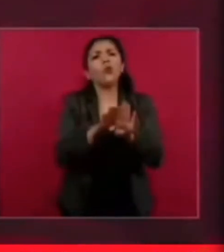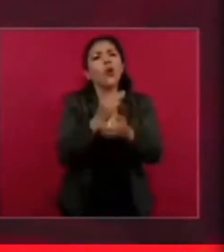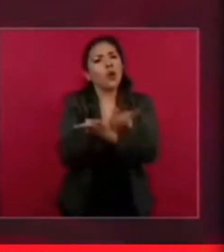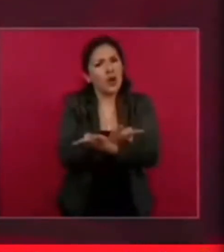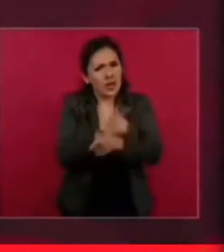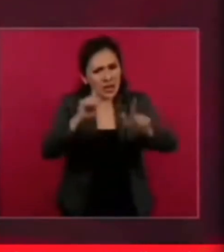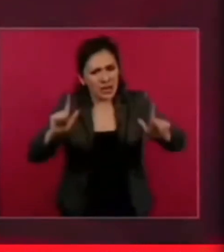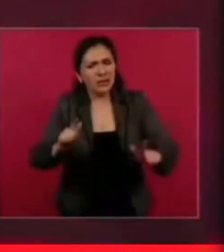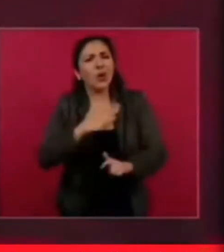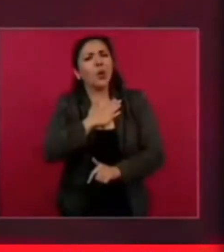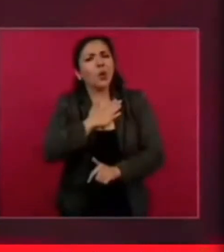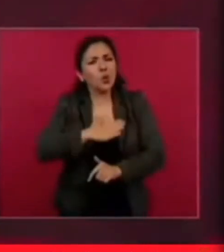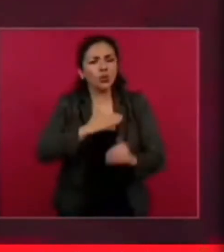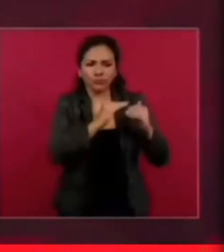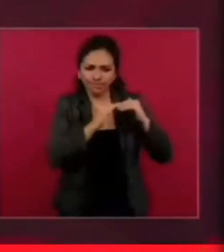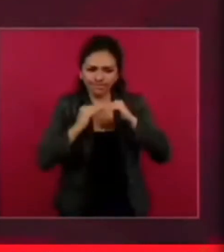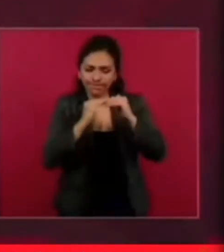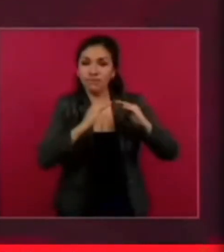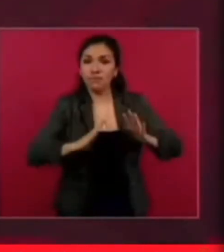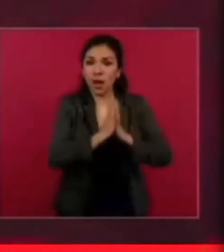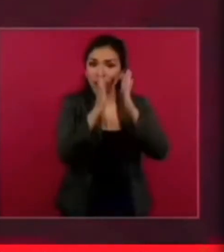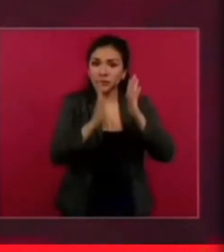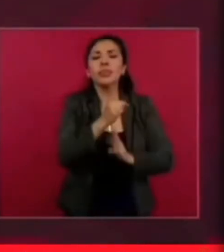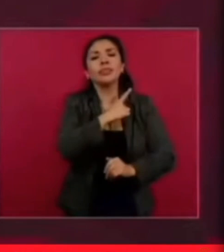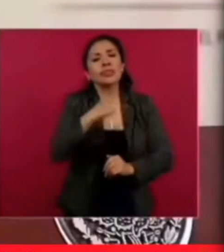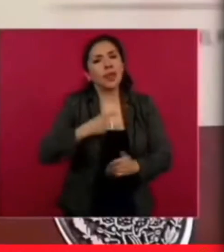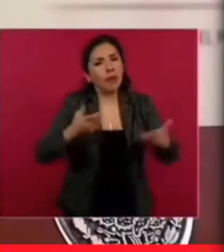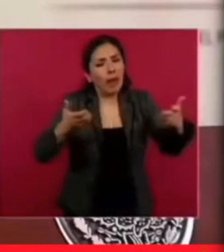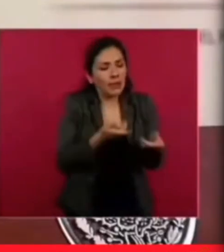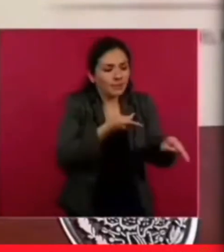libre, democrática, resuelvan.